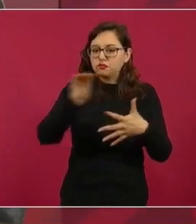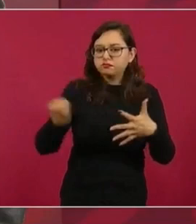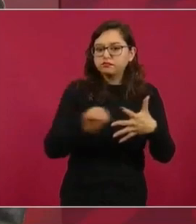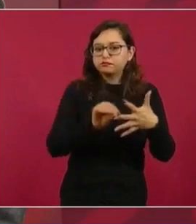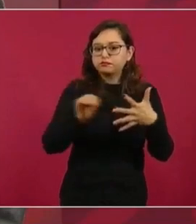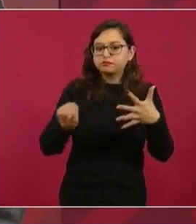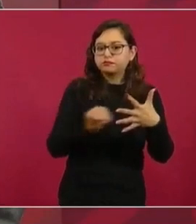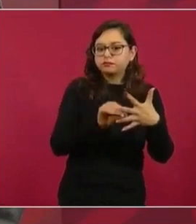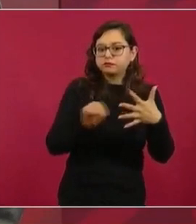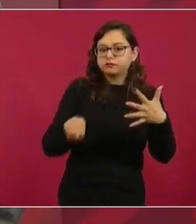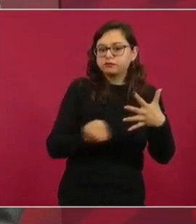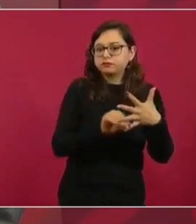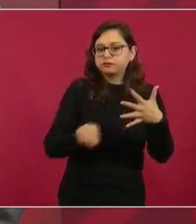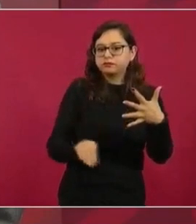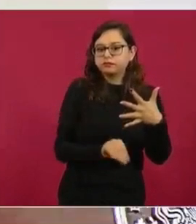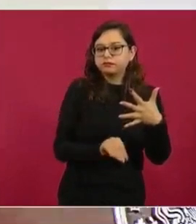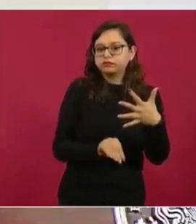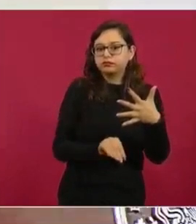ya hay